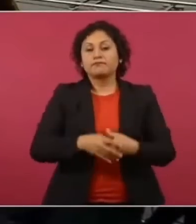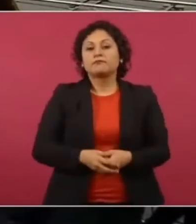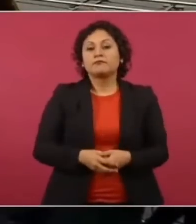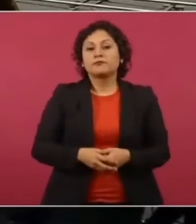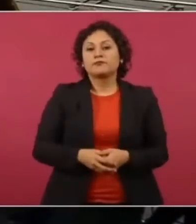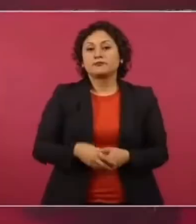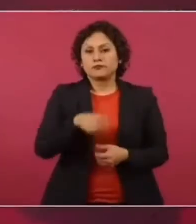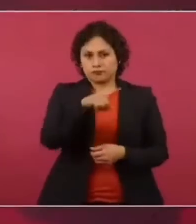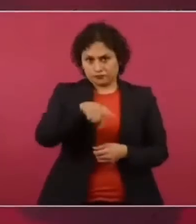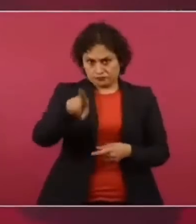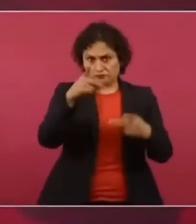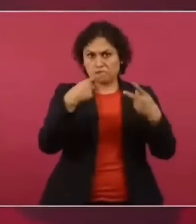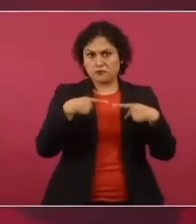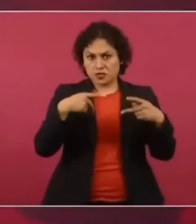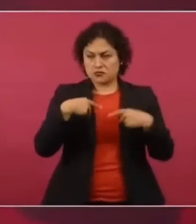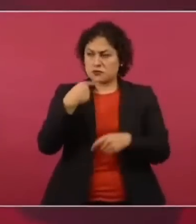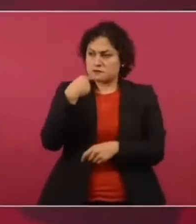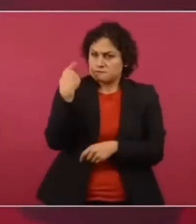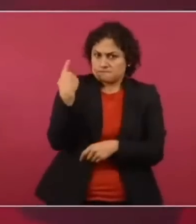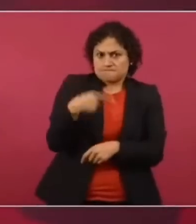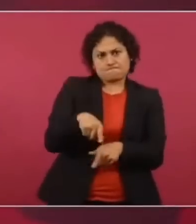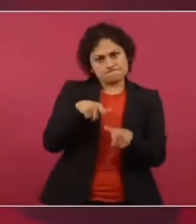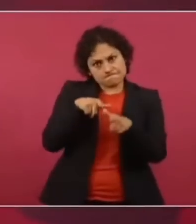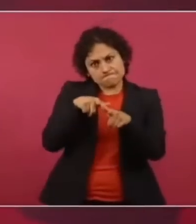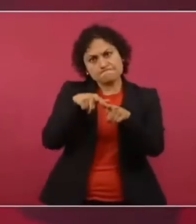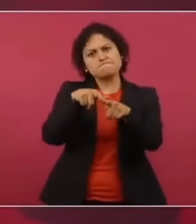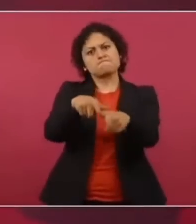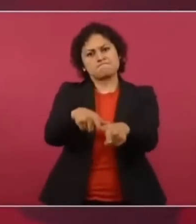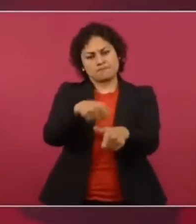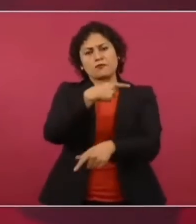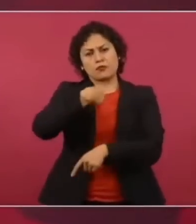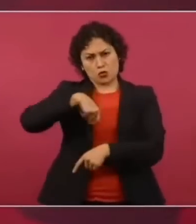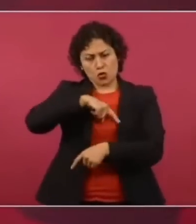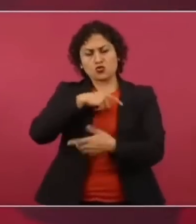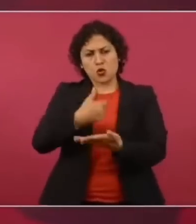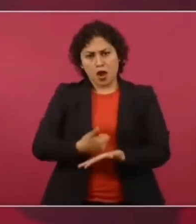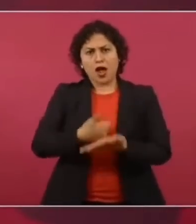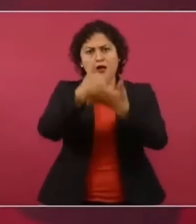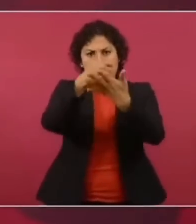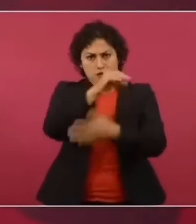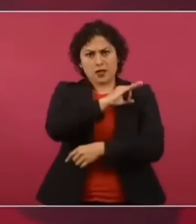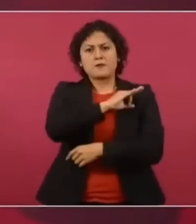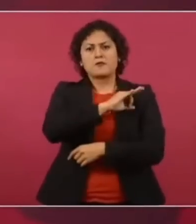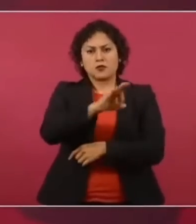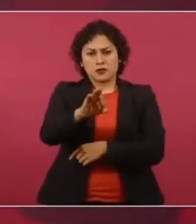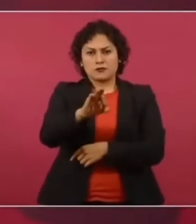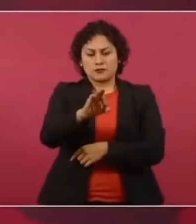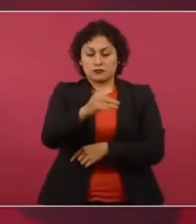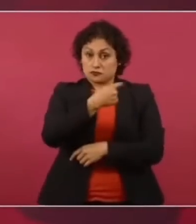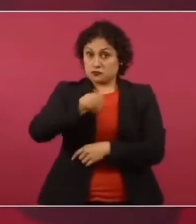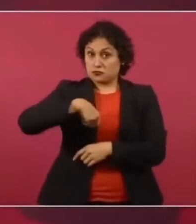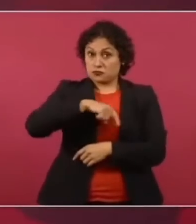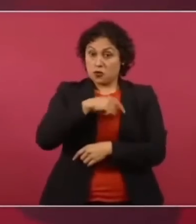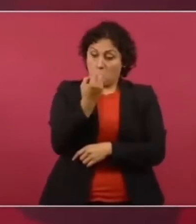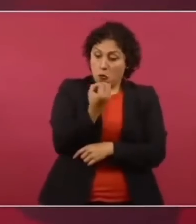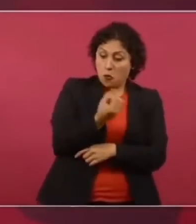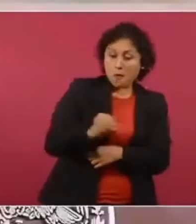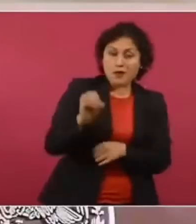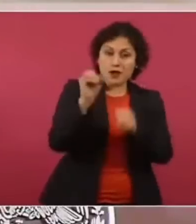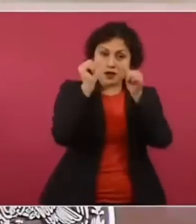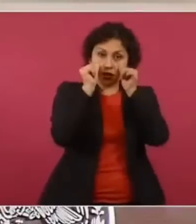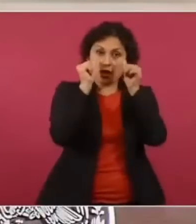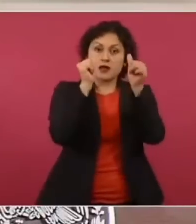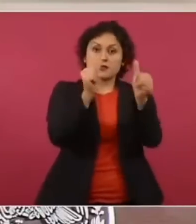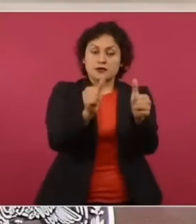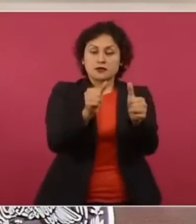continúen con sus denuncias, que nosotros podemos ayudar, tenemos la obligación de hacerlo,